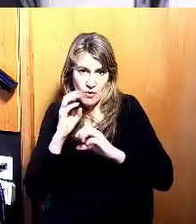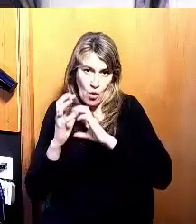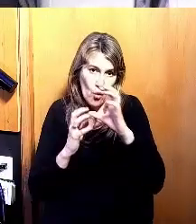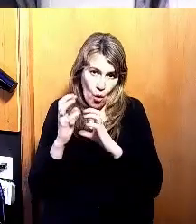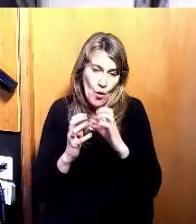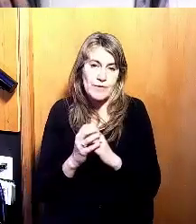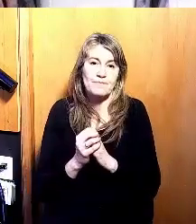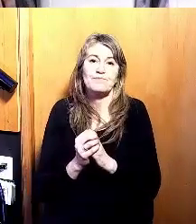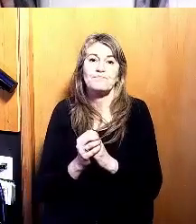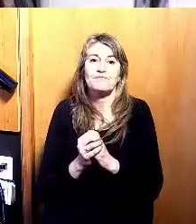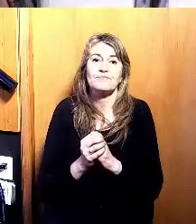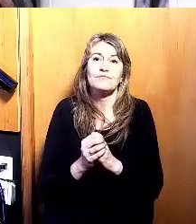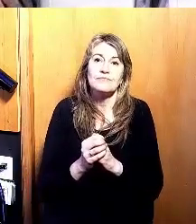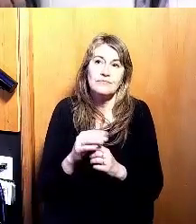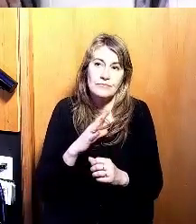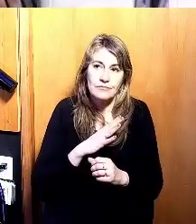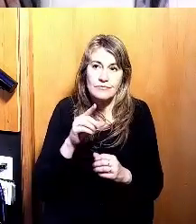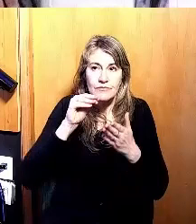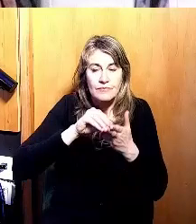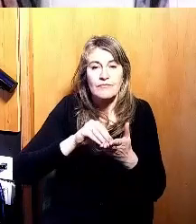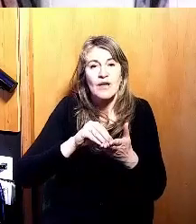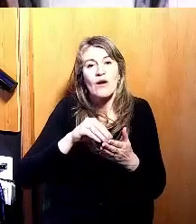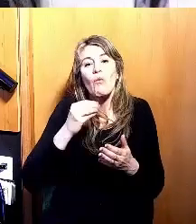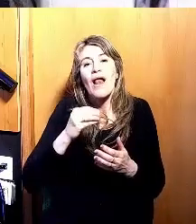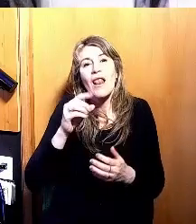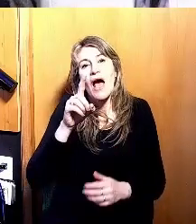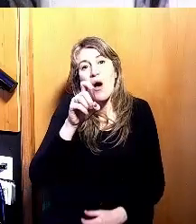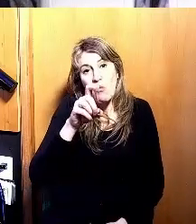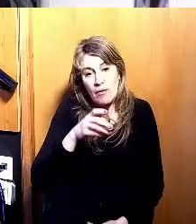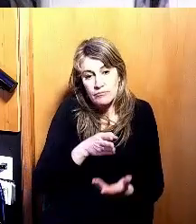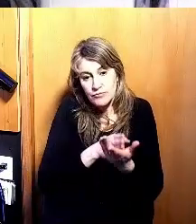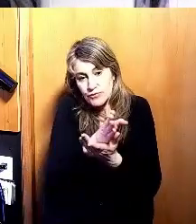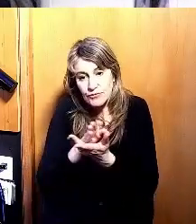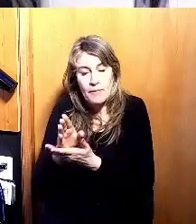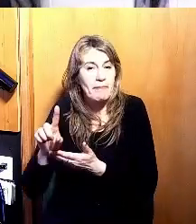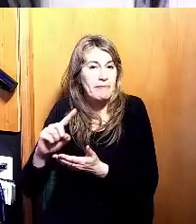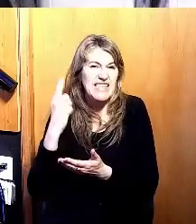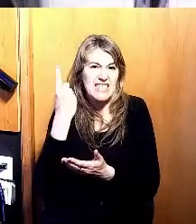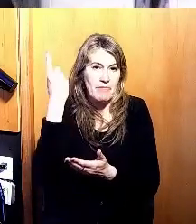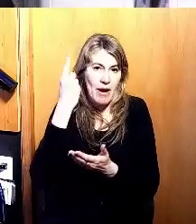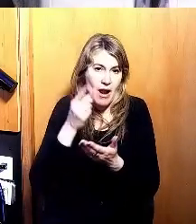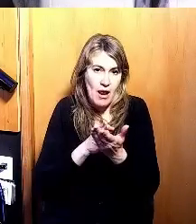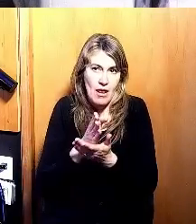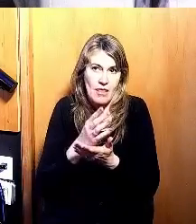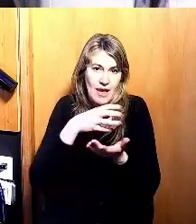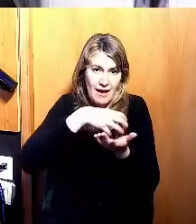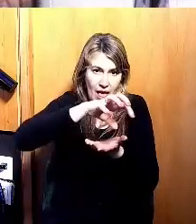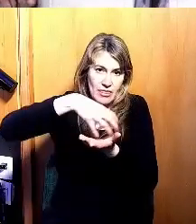que digamos, marca los cursos de agua principales del departamento. Y vamos a dejar por acá,